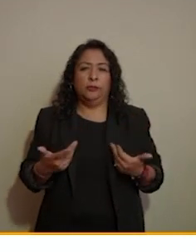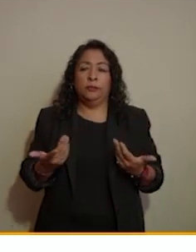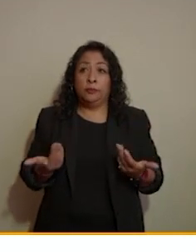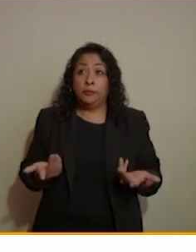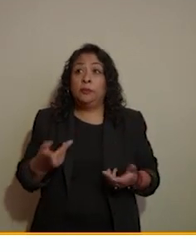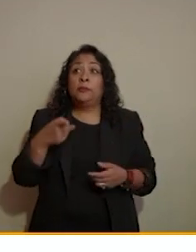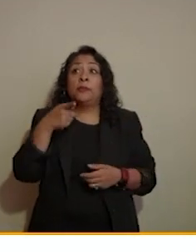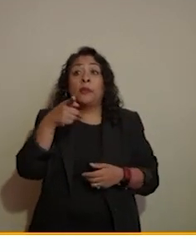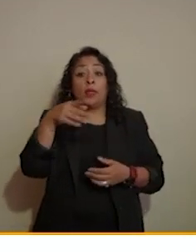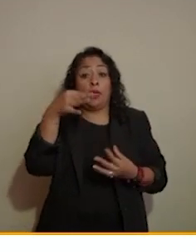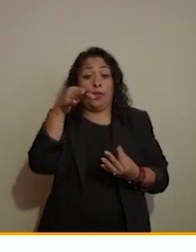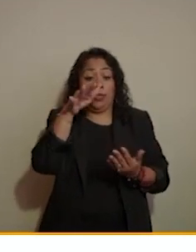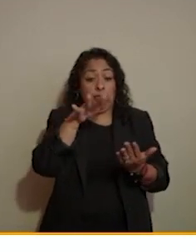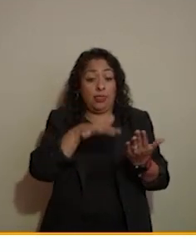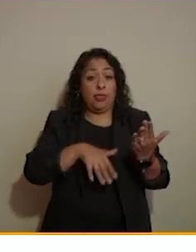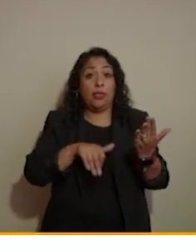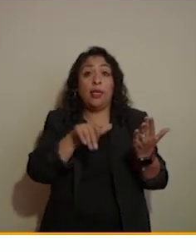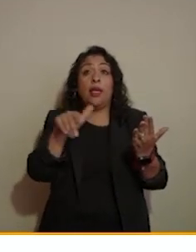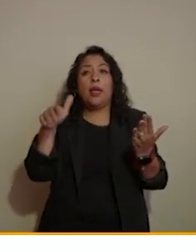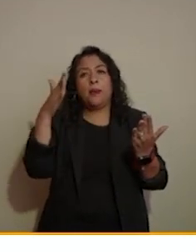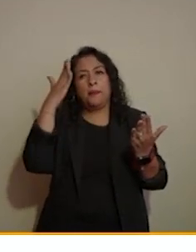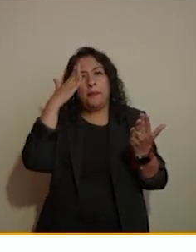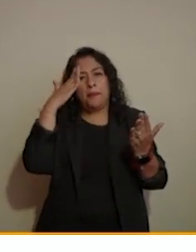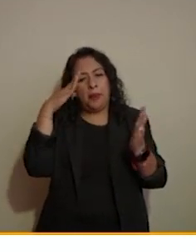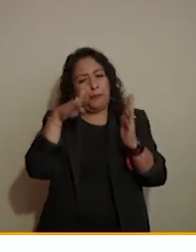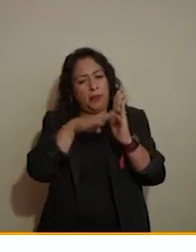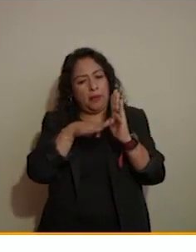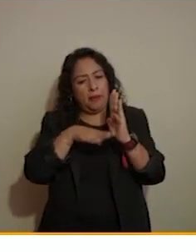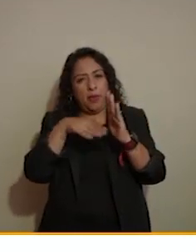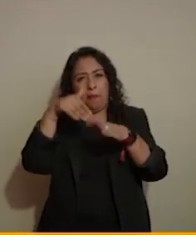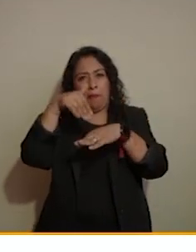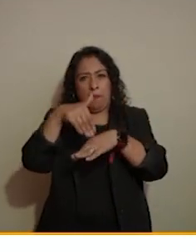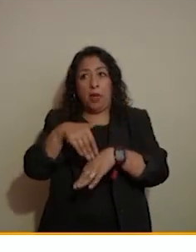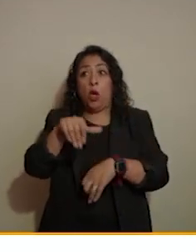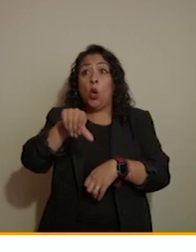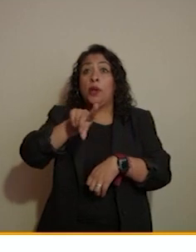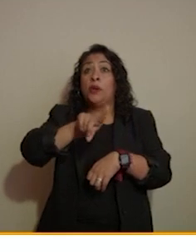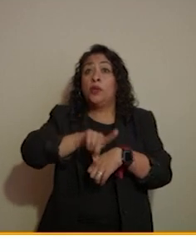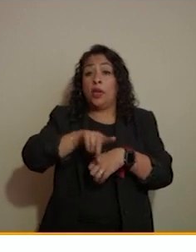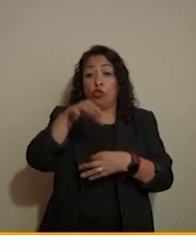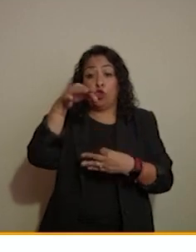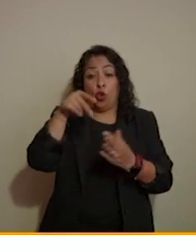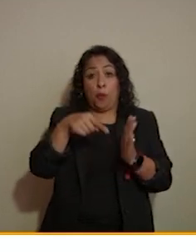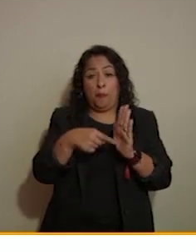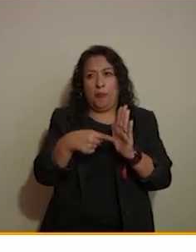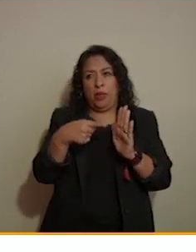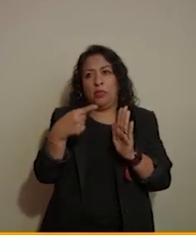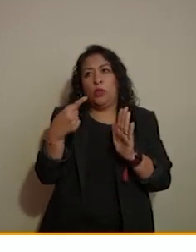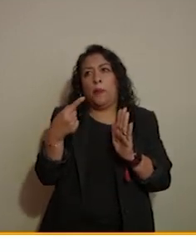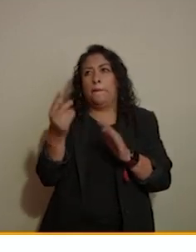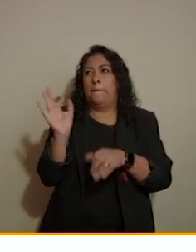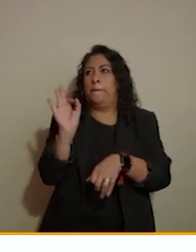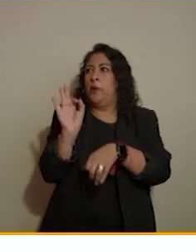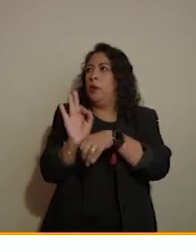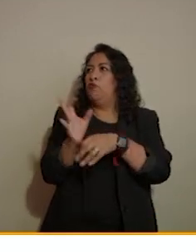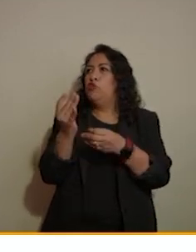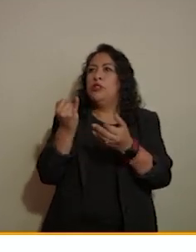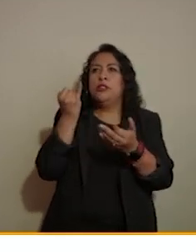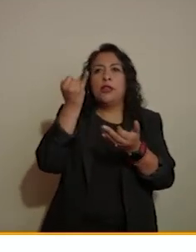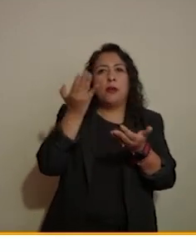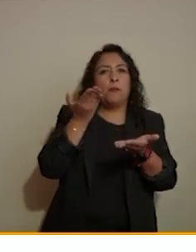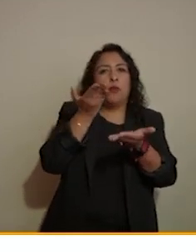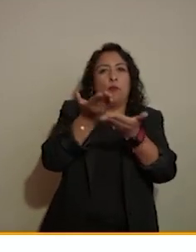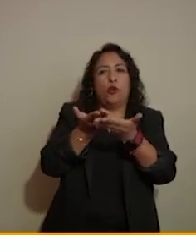salió este documento de los principios rectores, que hoy en día es el documento paraguas de muchas iniciativas